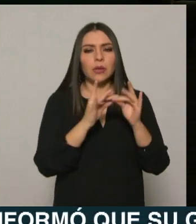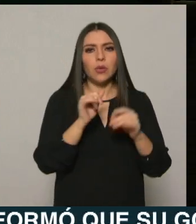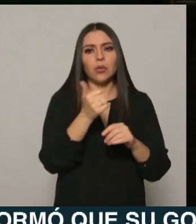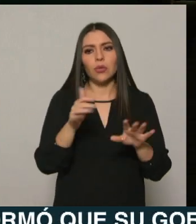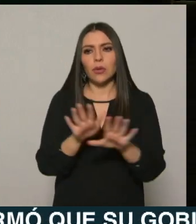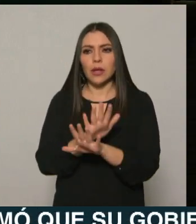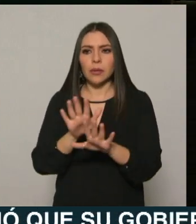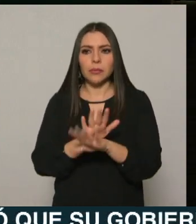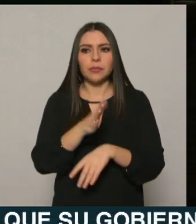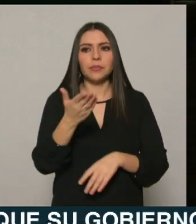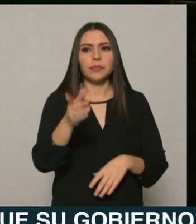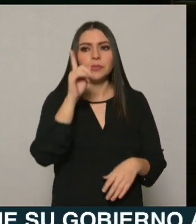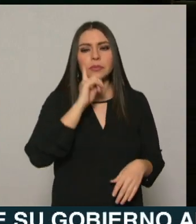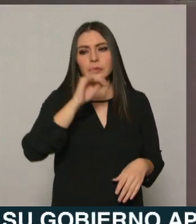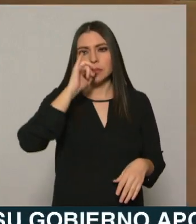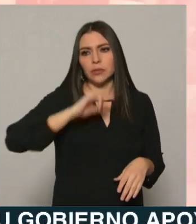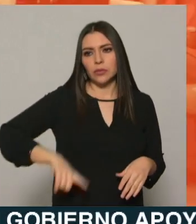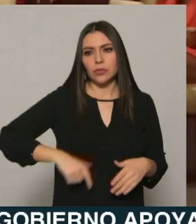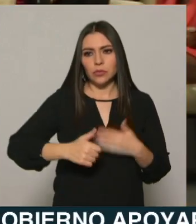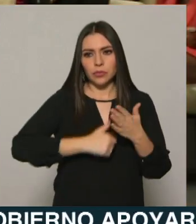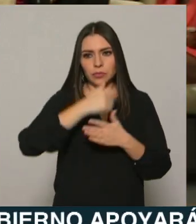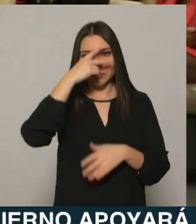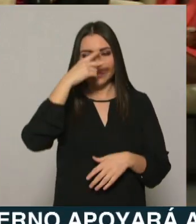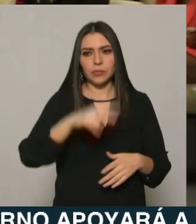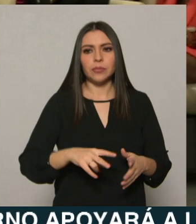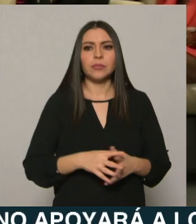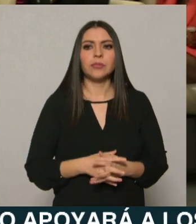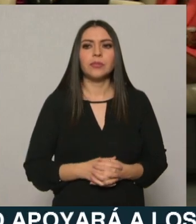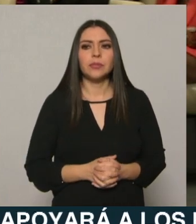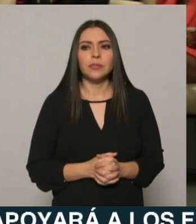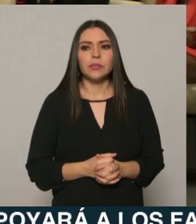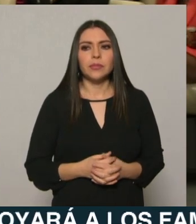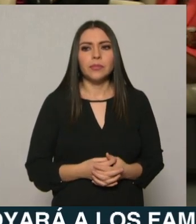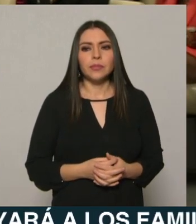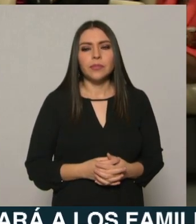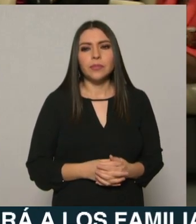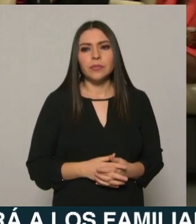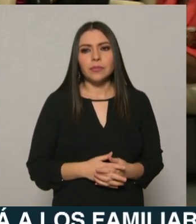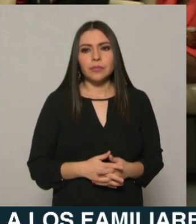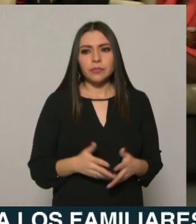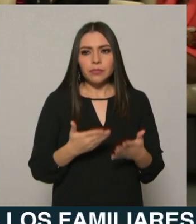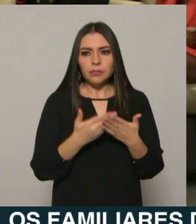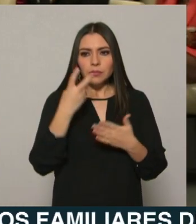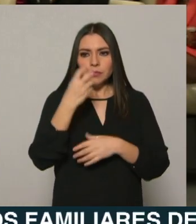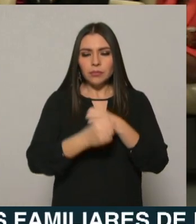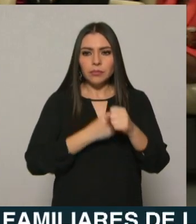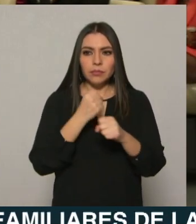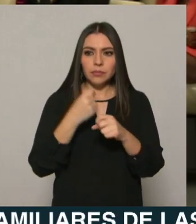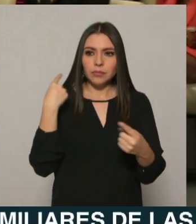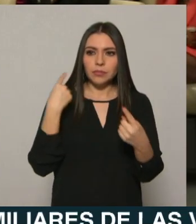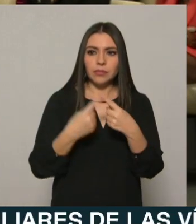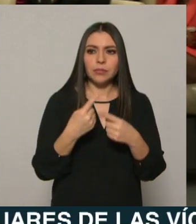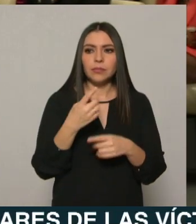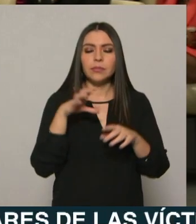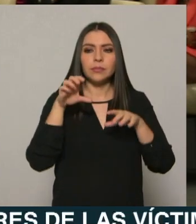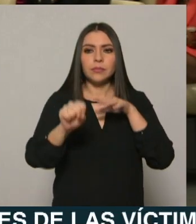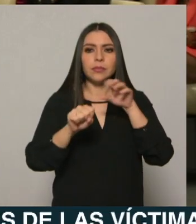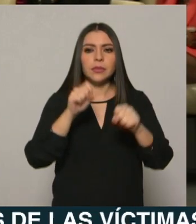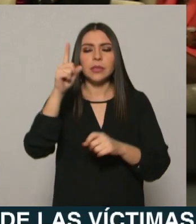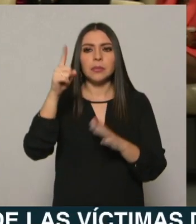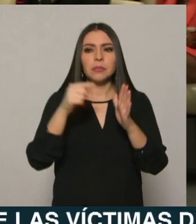jefa de gobierno de la Ciudad de México. En lo que va del año, se han detenido 1,027 agresores